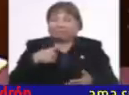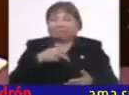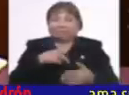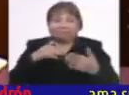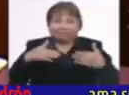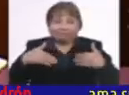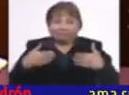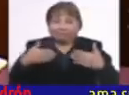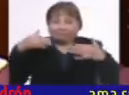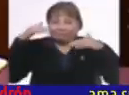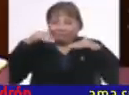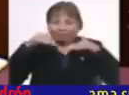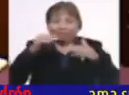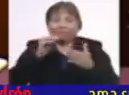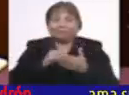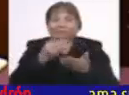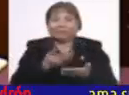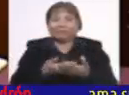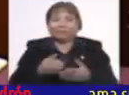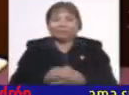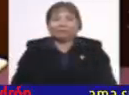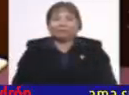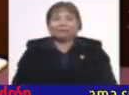podamos ahondar está